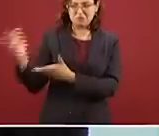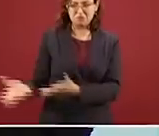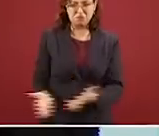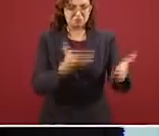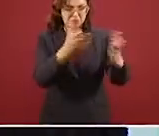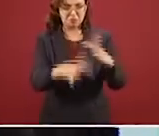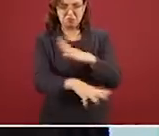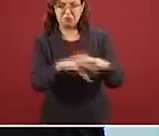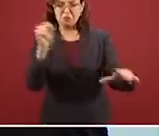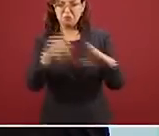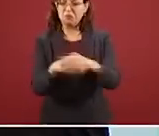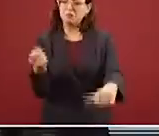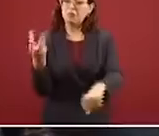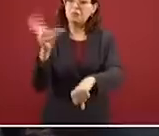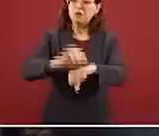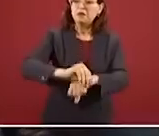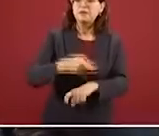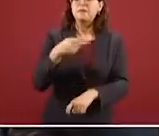por ejemplo,